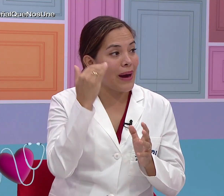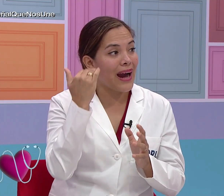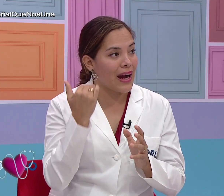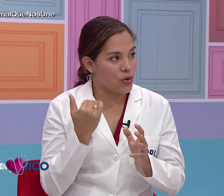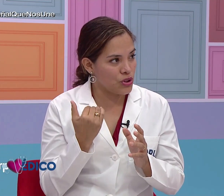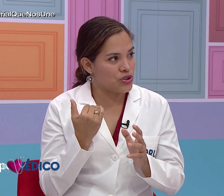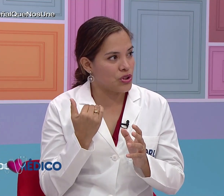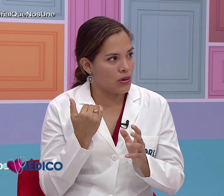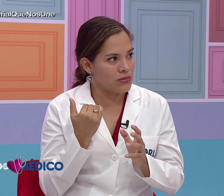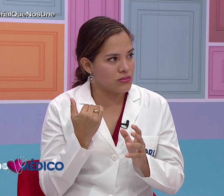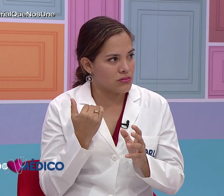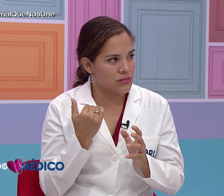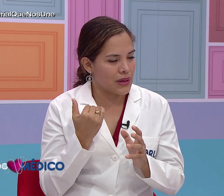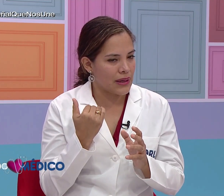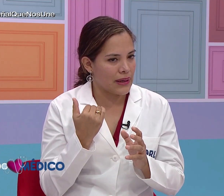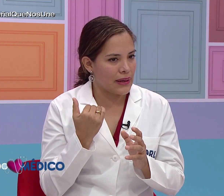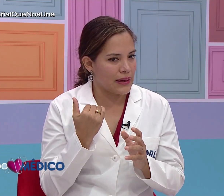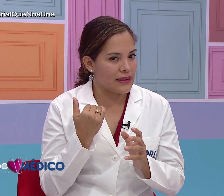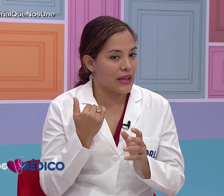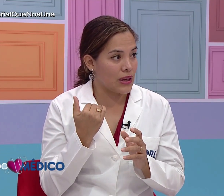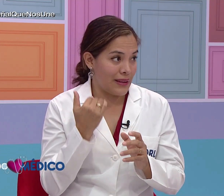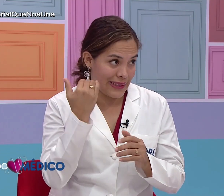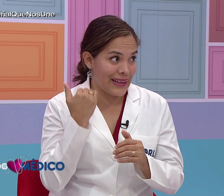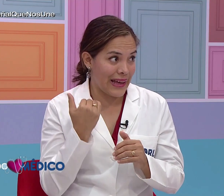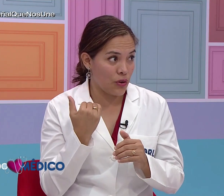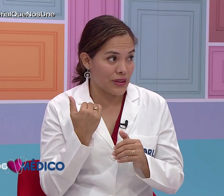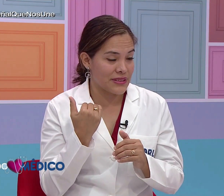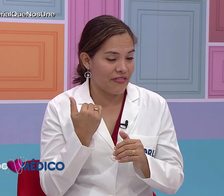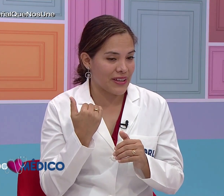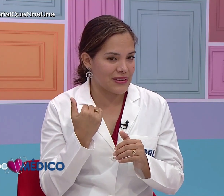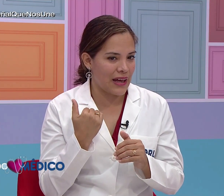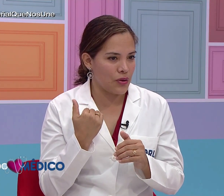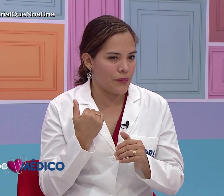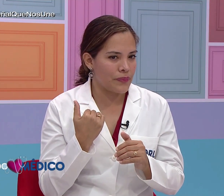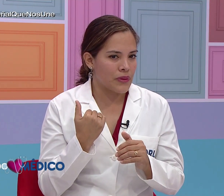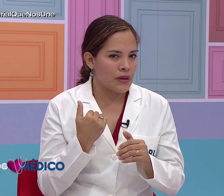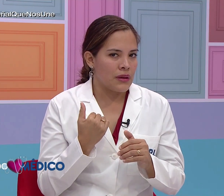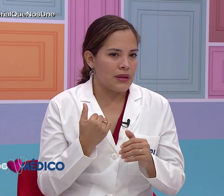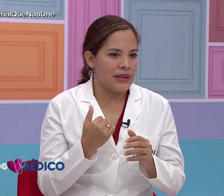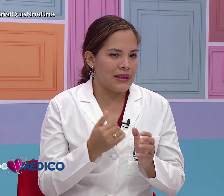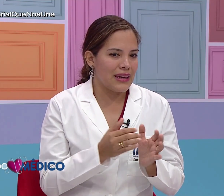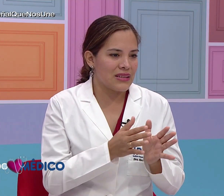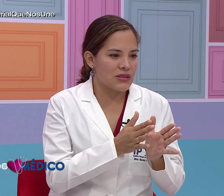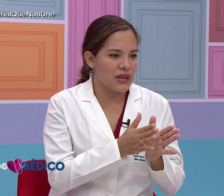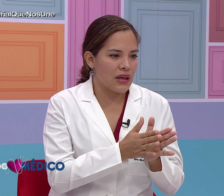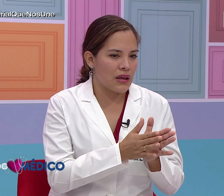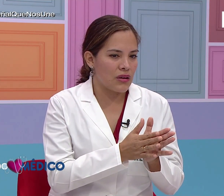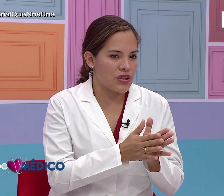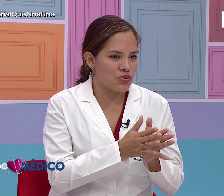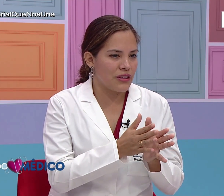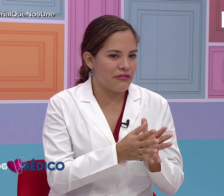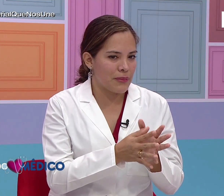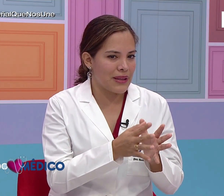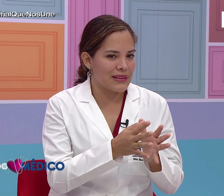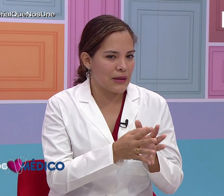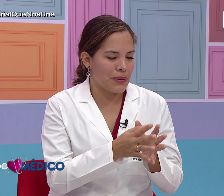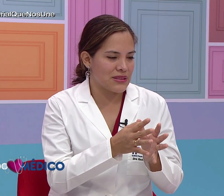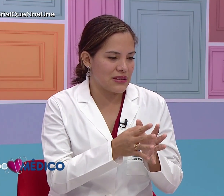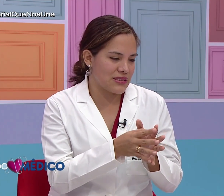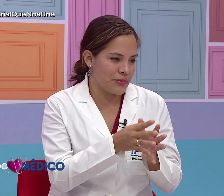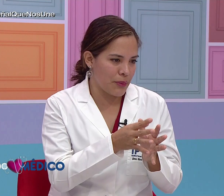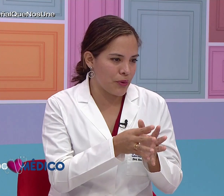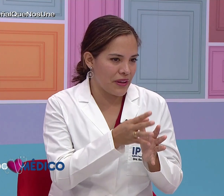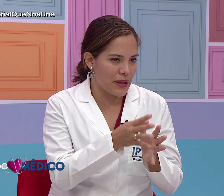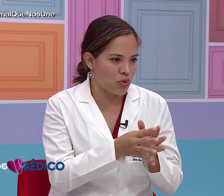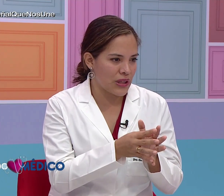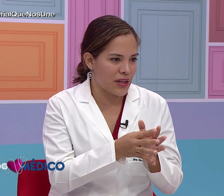acompaña de baja audición de lado que está afectado y es una enfermedad que el